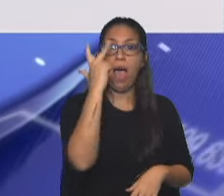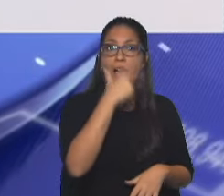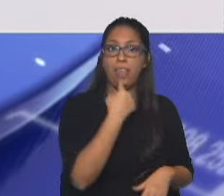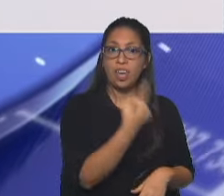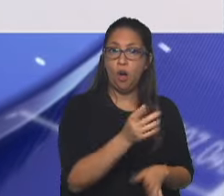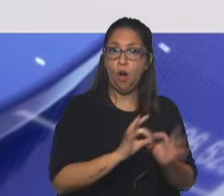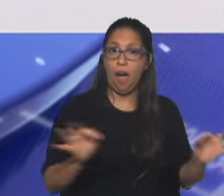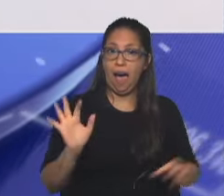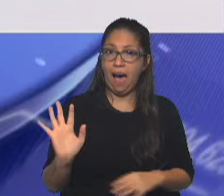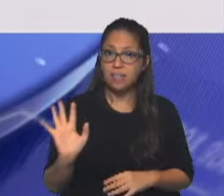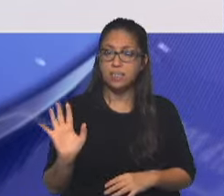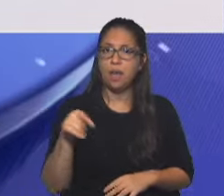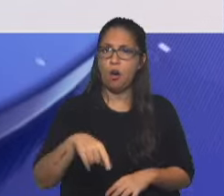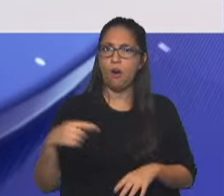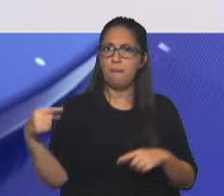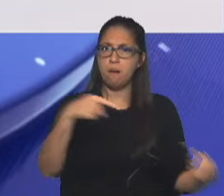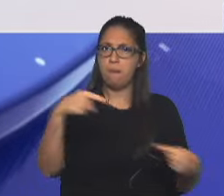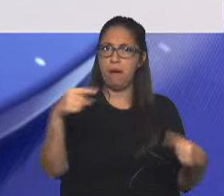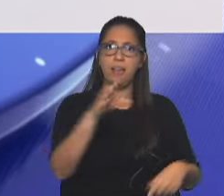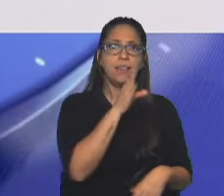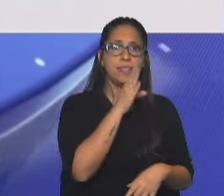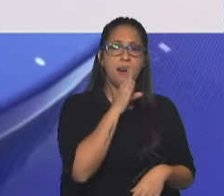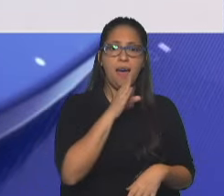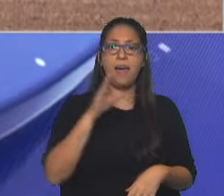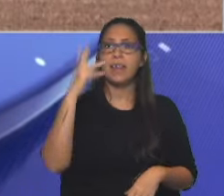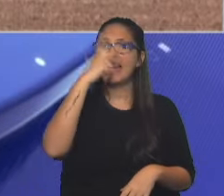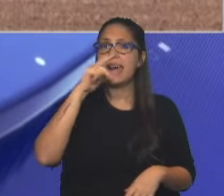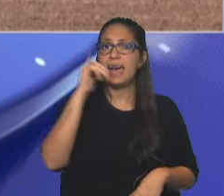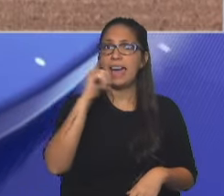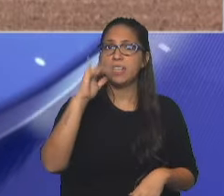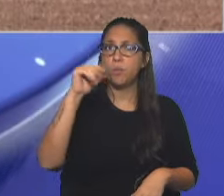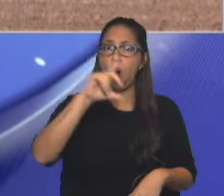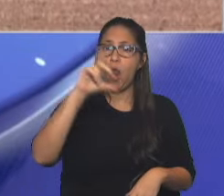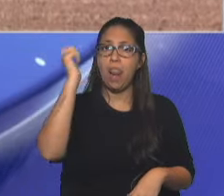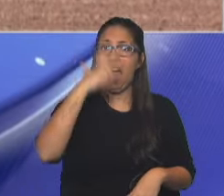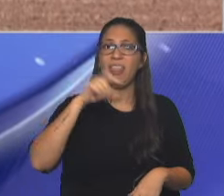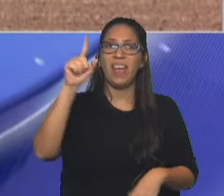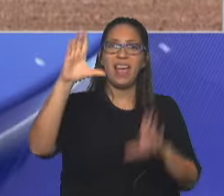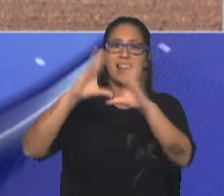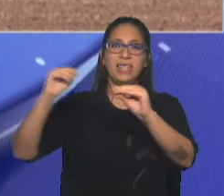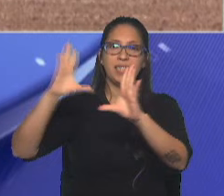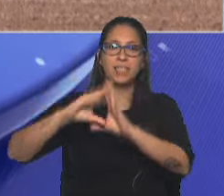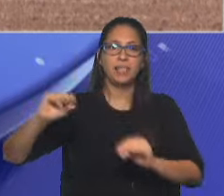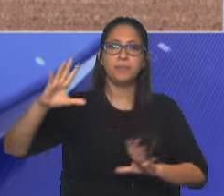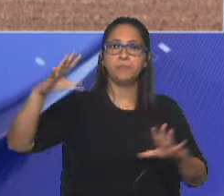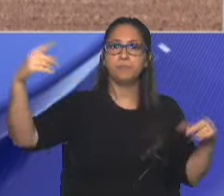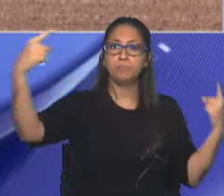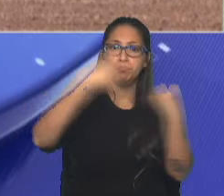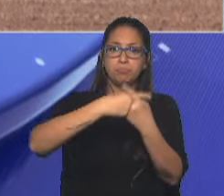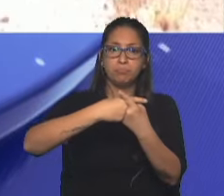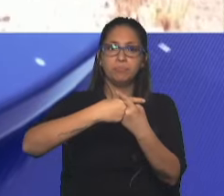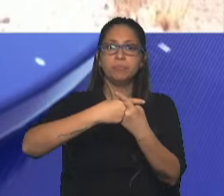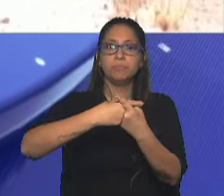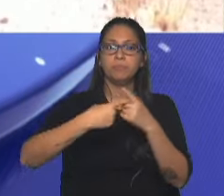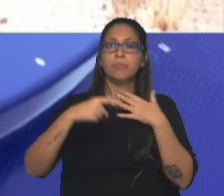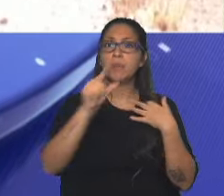la tensión que se da entre Israel y el Hezbollah libanés. Recordemos que cuando comenzó la guerra en la